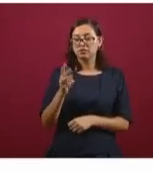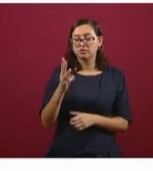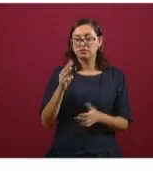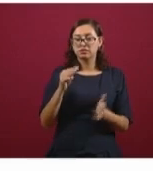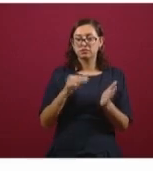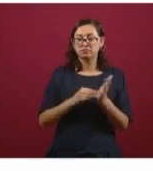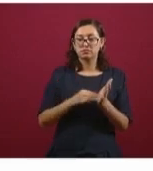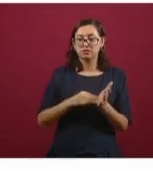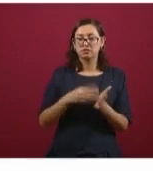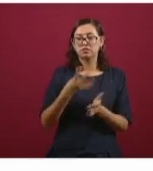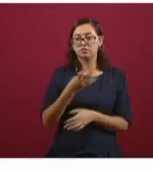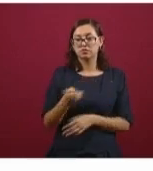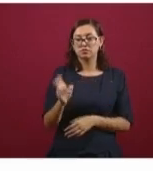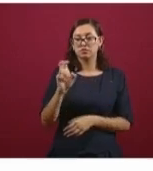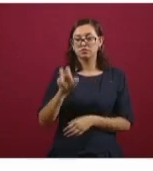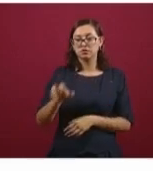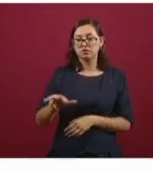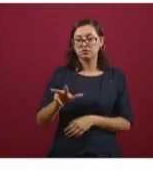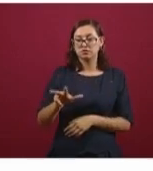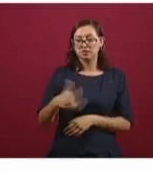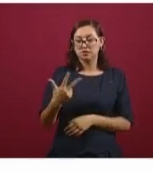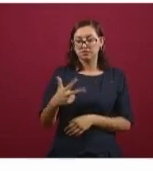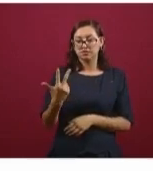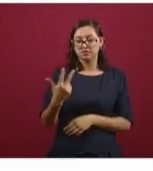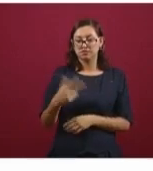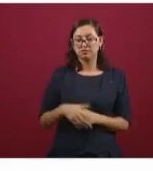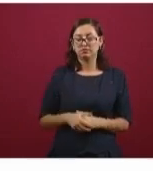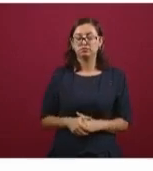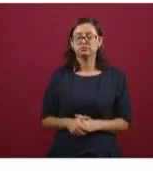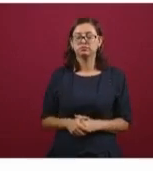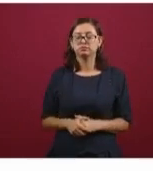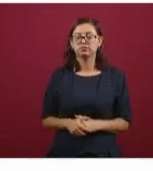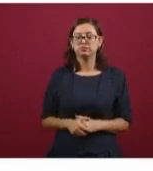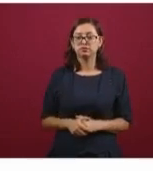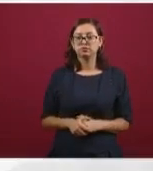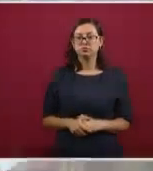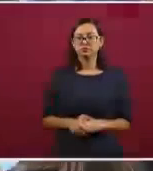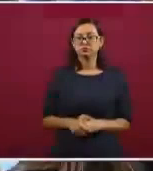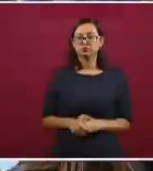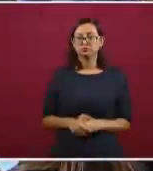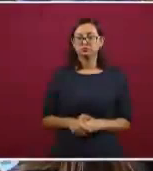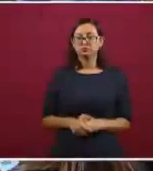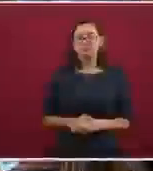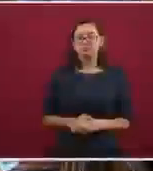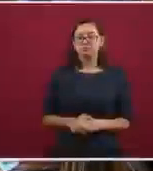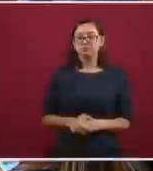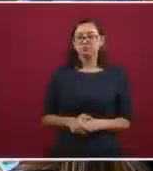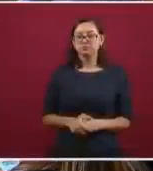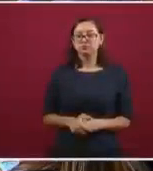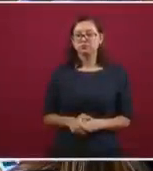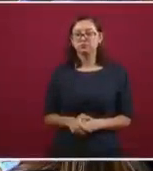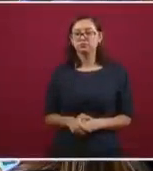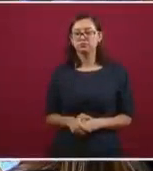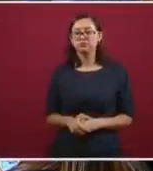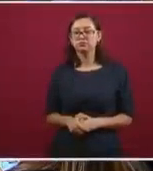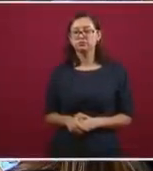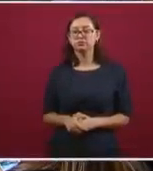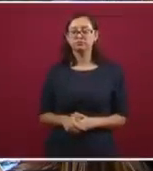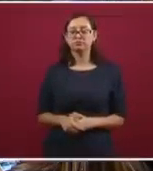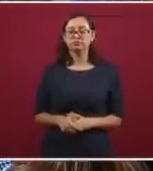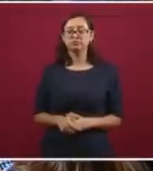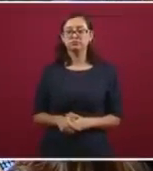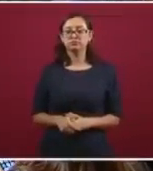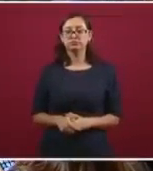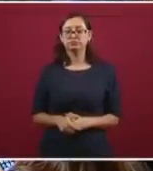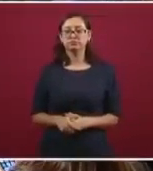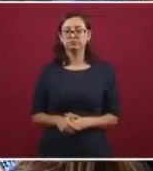ver, 193.413. El que sigue, el flujo de armas,